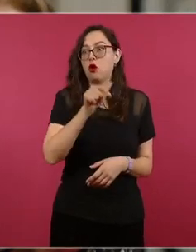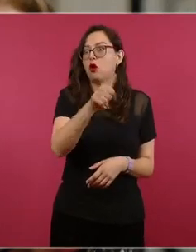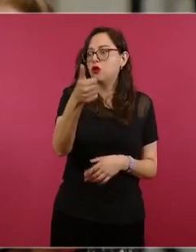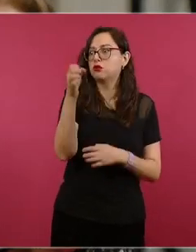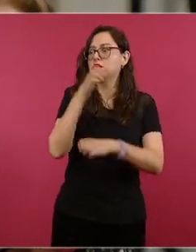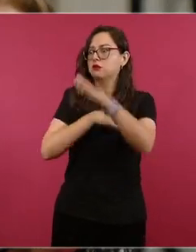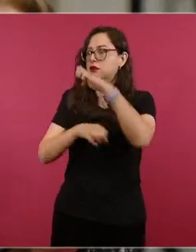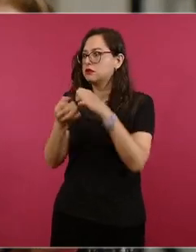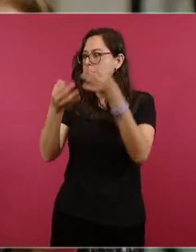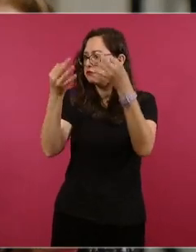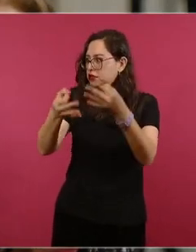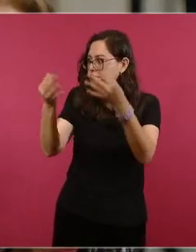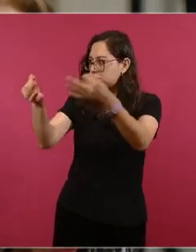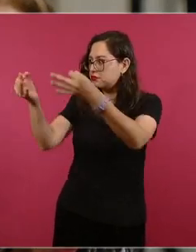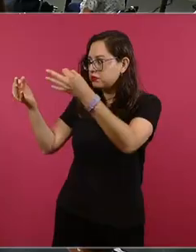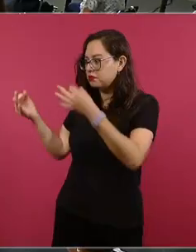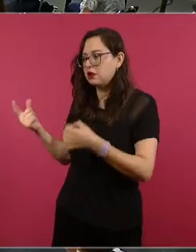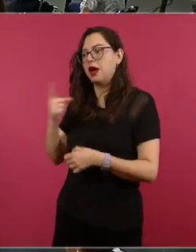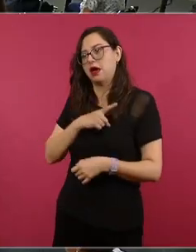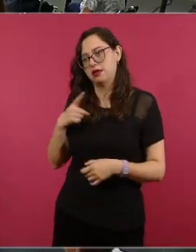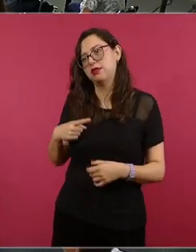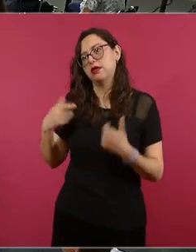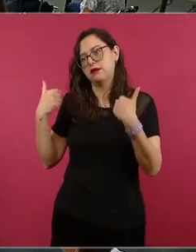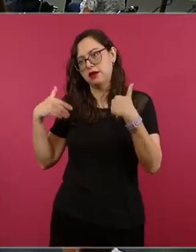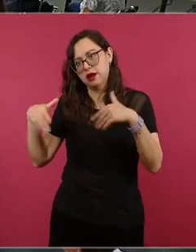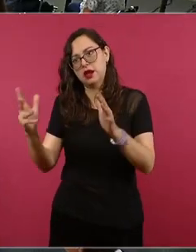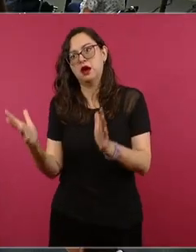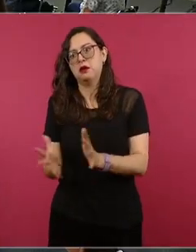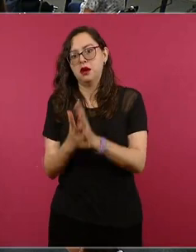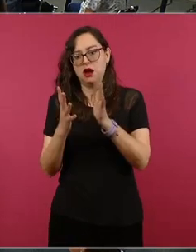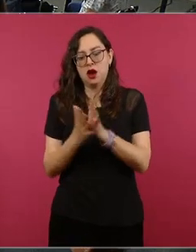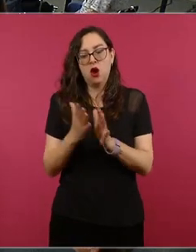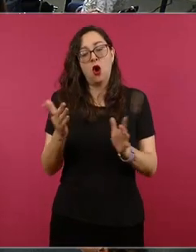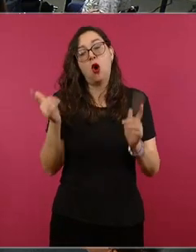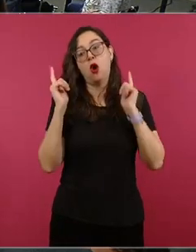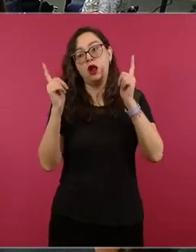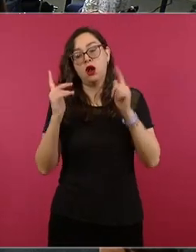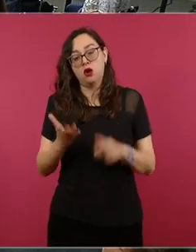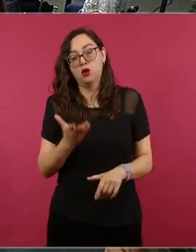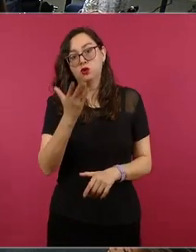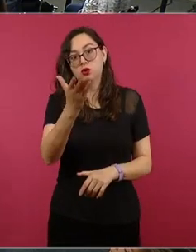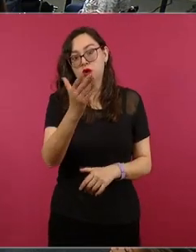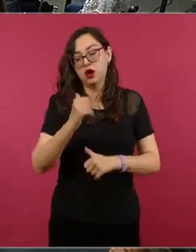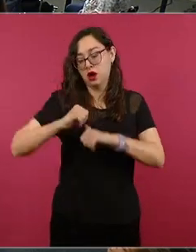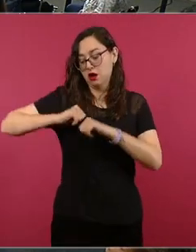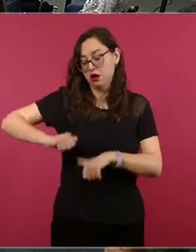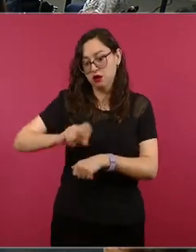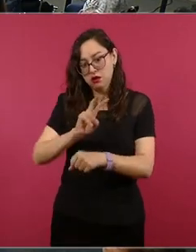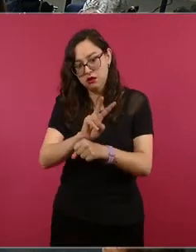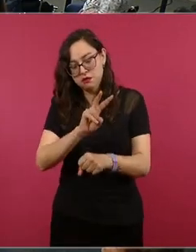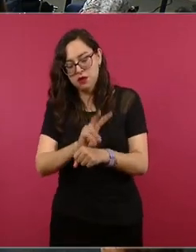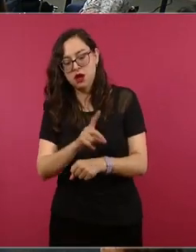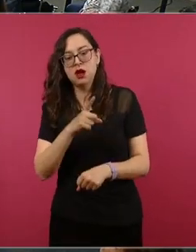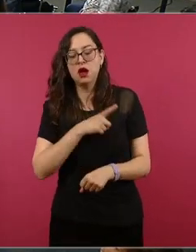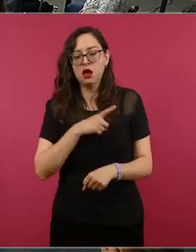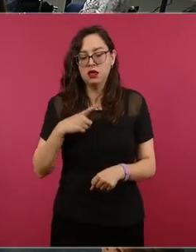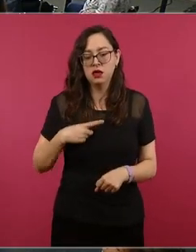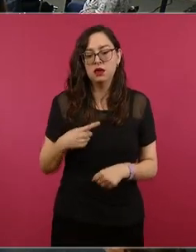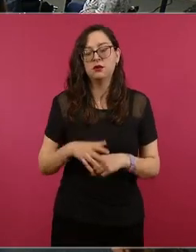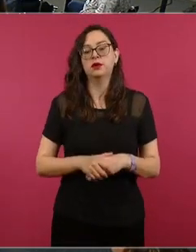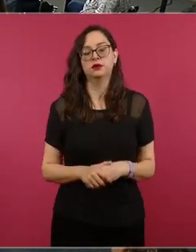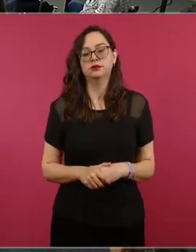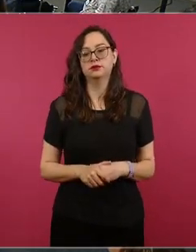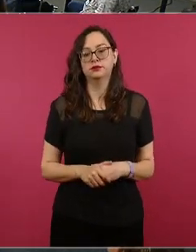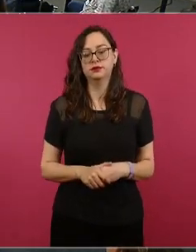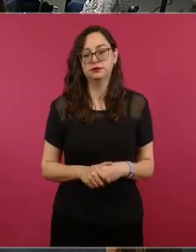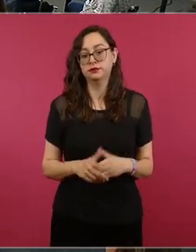nuevamente para que estas prácticas tengan un seguimiento puntual de parte suyo o de las autoridades que tengan que requerirse para tal caso.